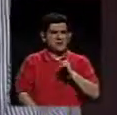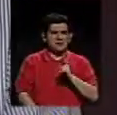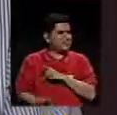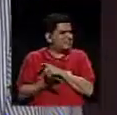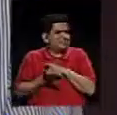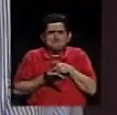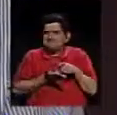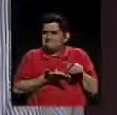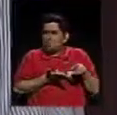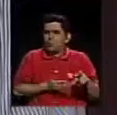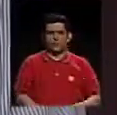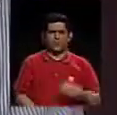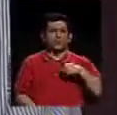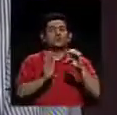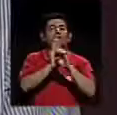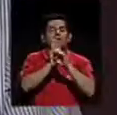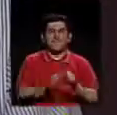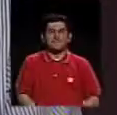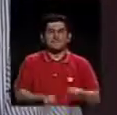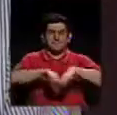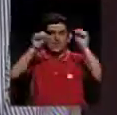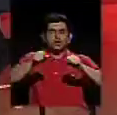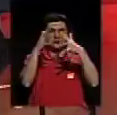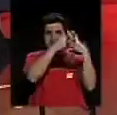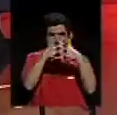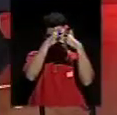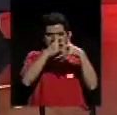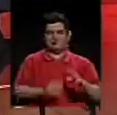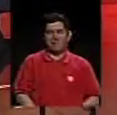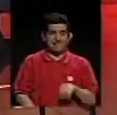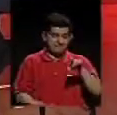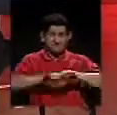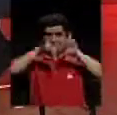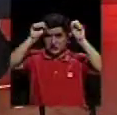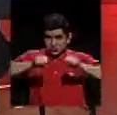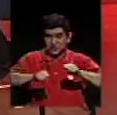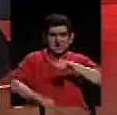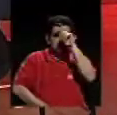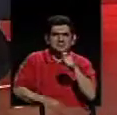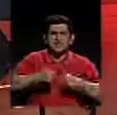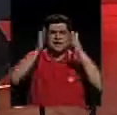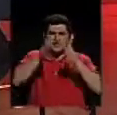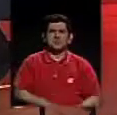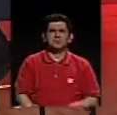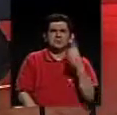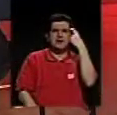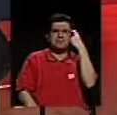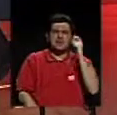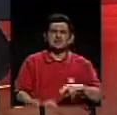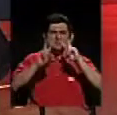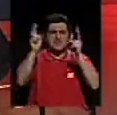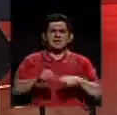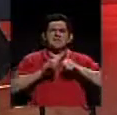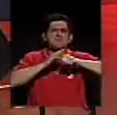puro. Yo siempre pongo el ejemplo del sistema norteamericano, porque en ese sistema se le pregunta al candidato qué piensa de temas puntuales, sobre